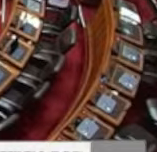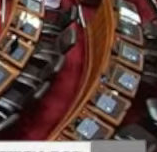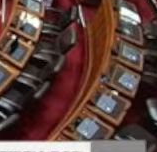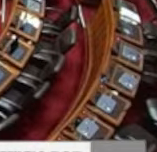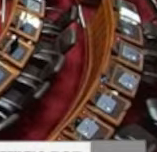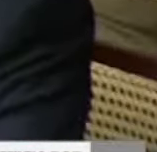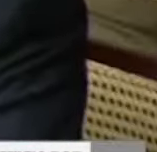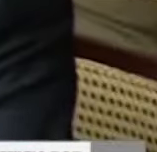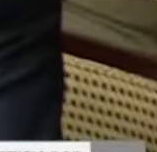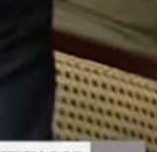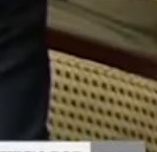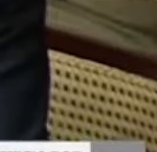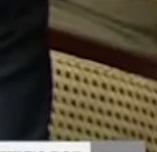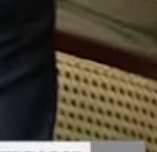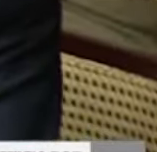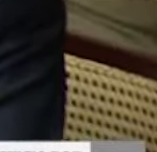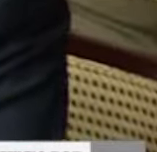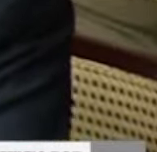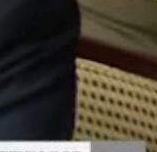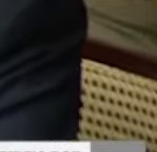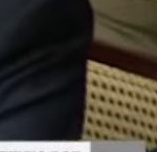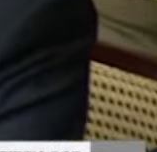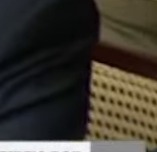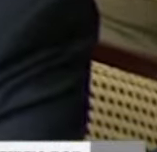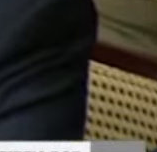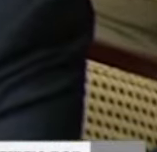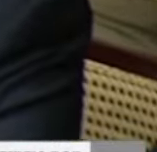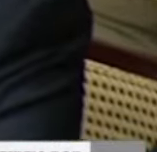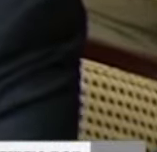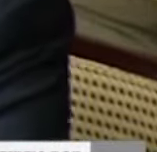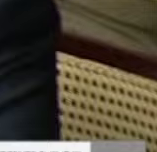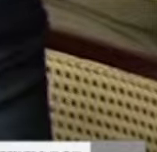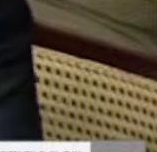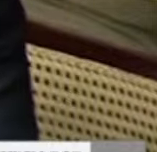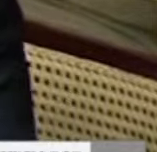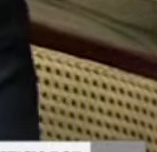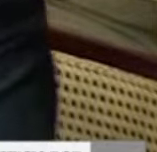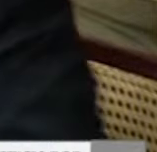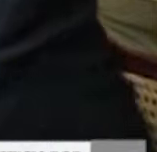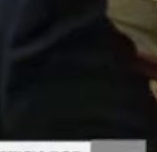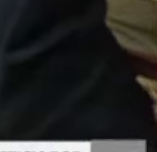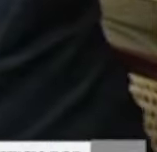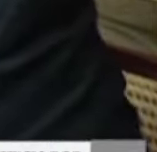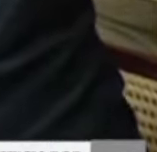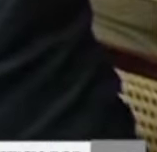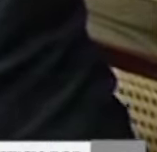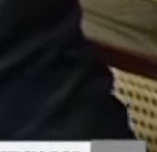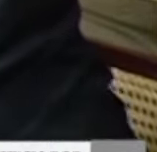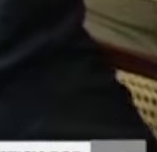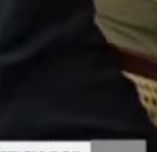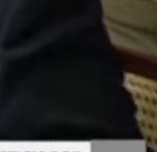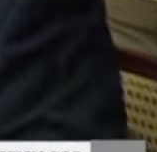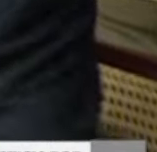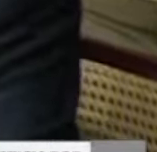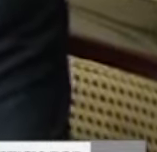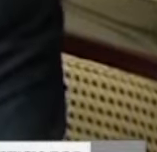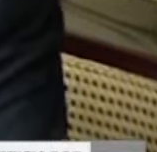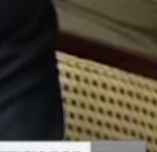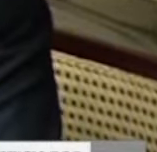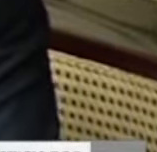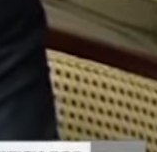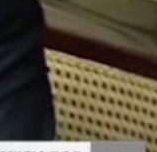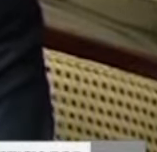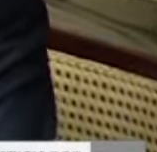señor presidente del Congreso señores congresistas haré uso de la palabra en calidad de ciudadano y también calidad de